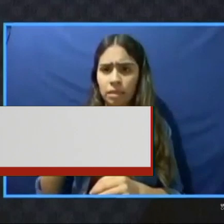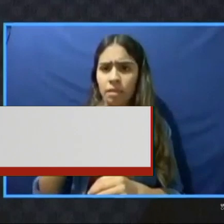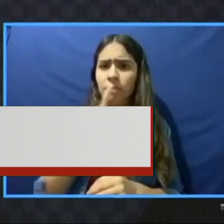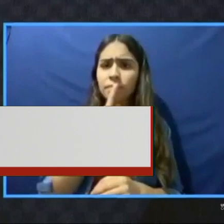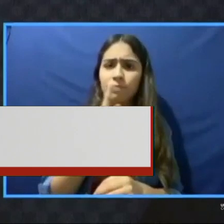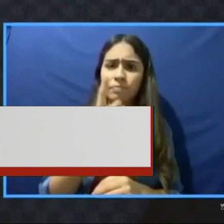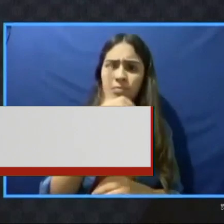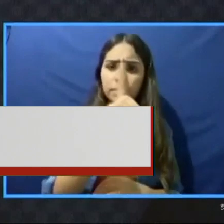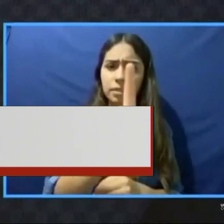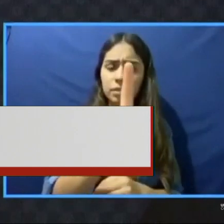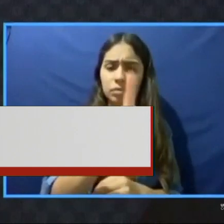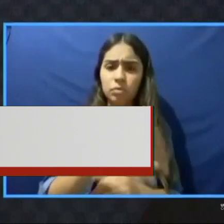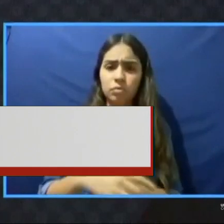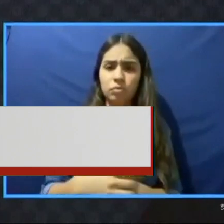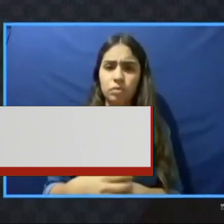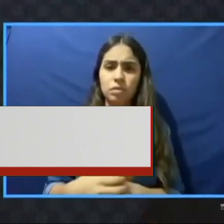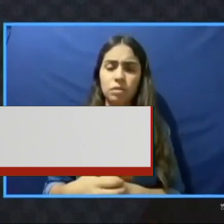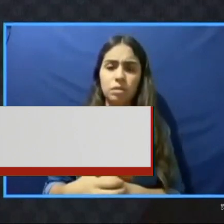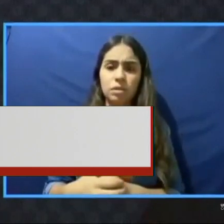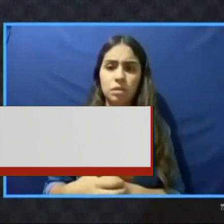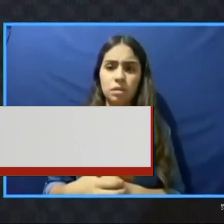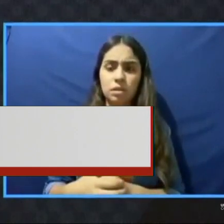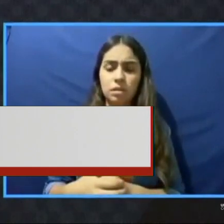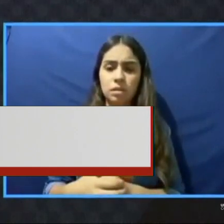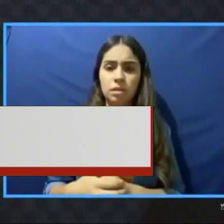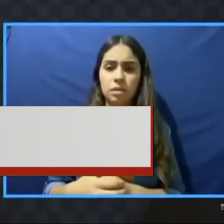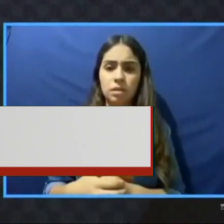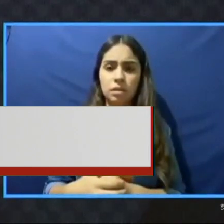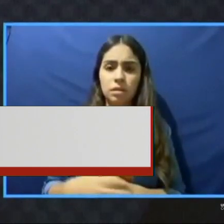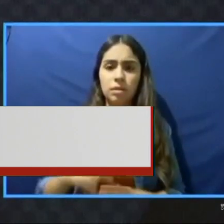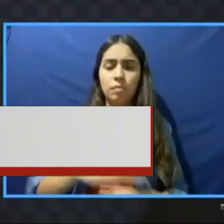en este caso, de la jueza.